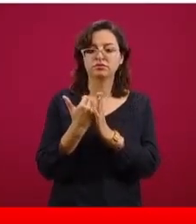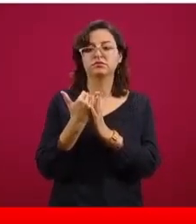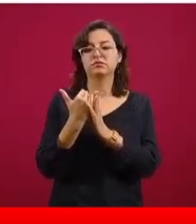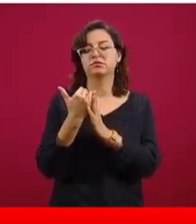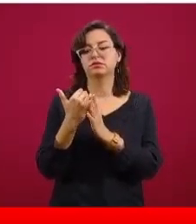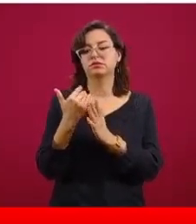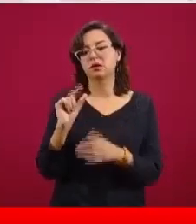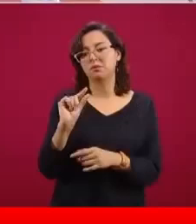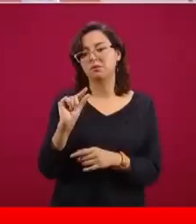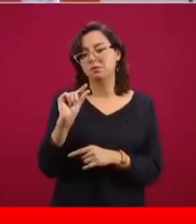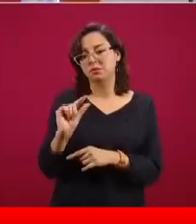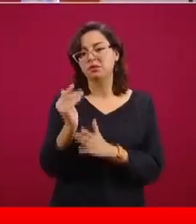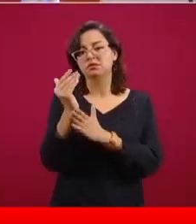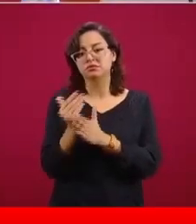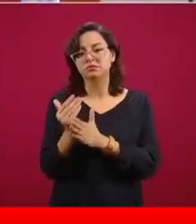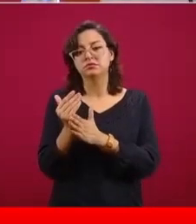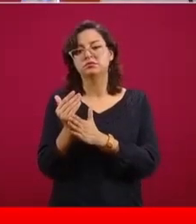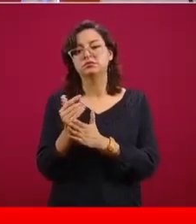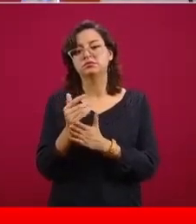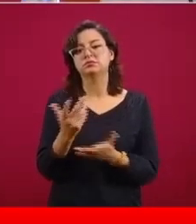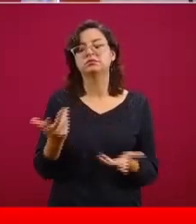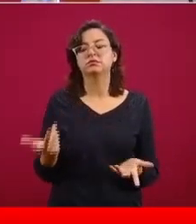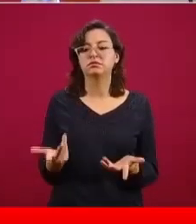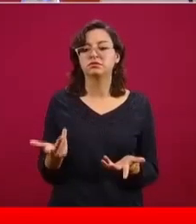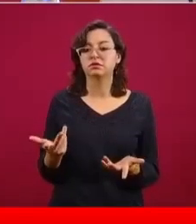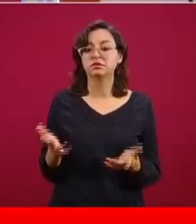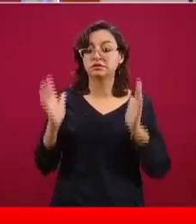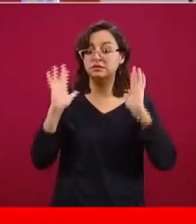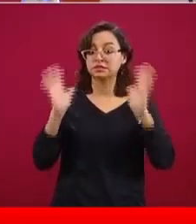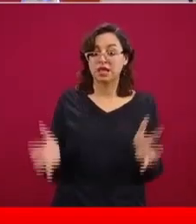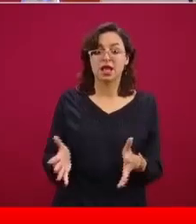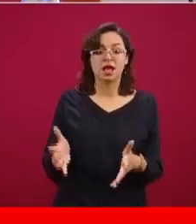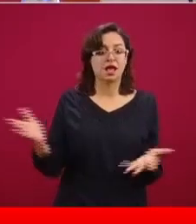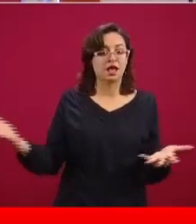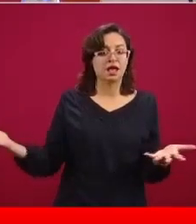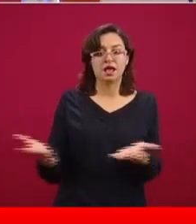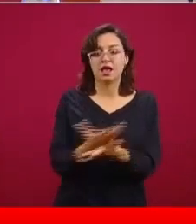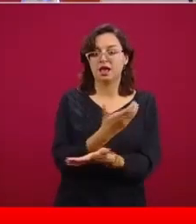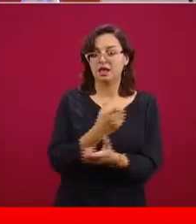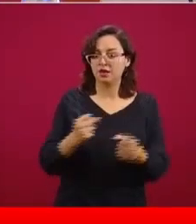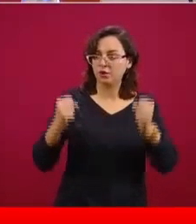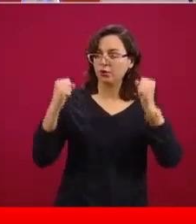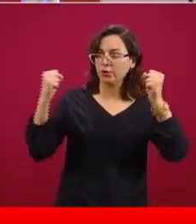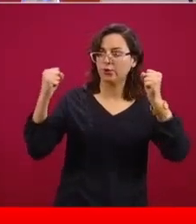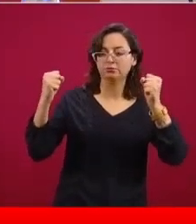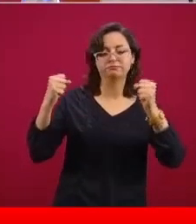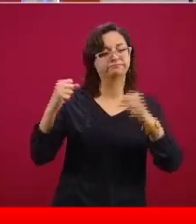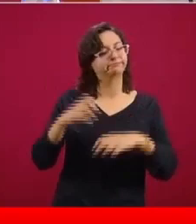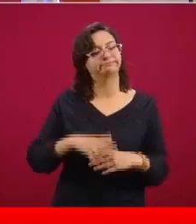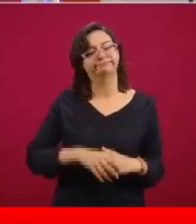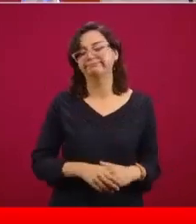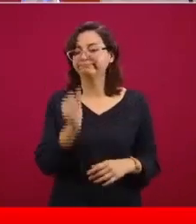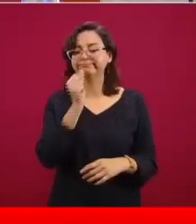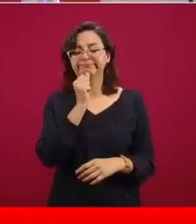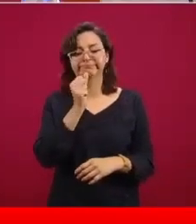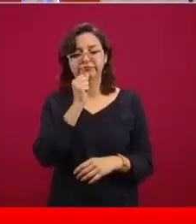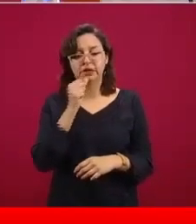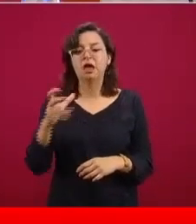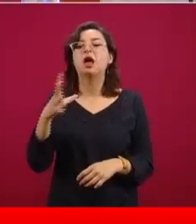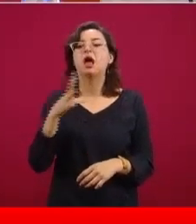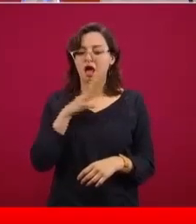a la baja por supuesto no cantamos victoria mientras se sigan presentando